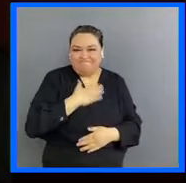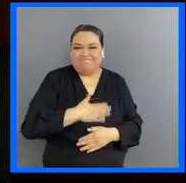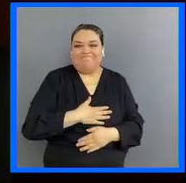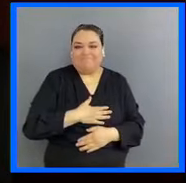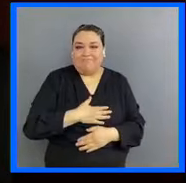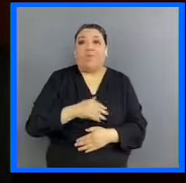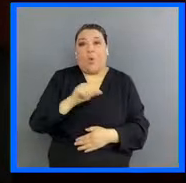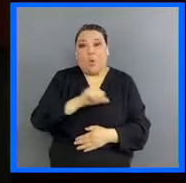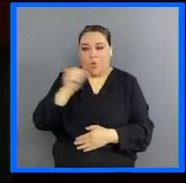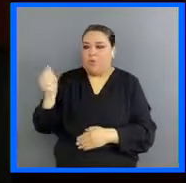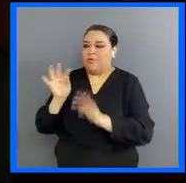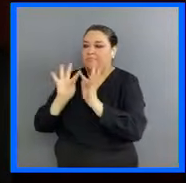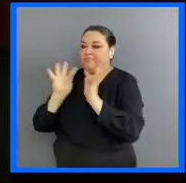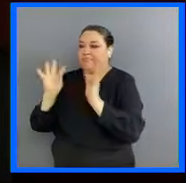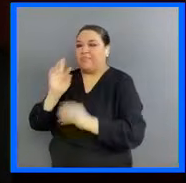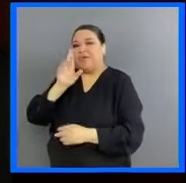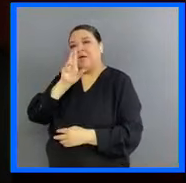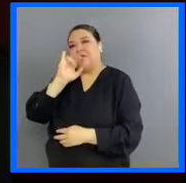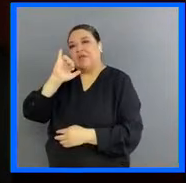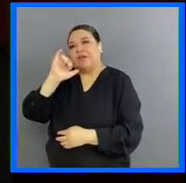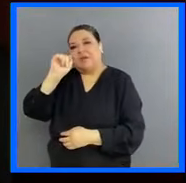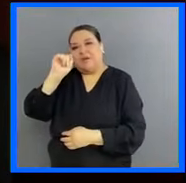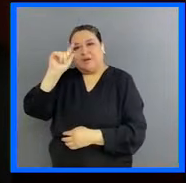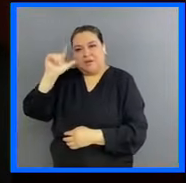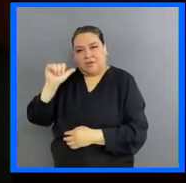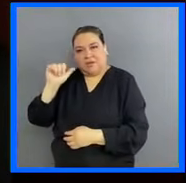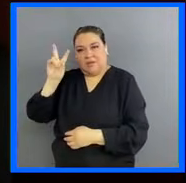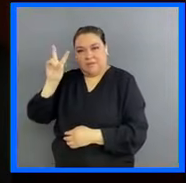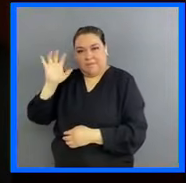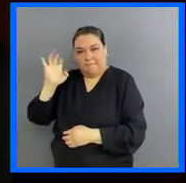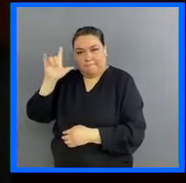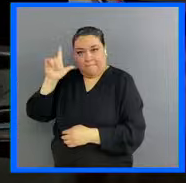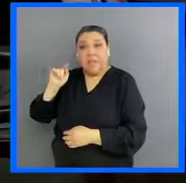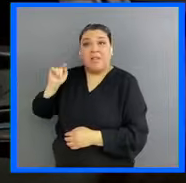Rita Bel López Vences, consejera del Instituto